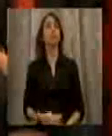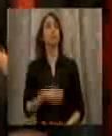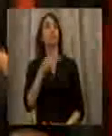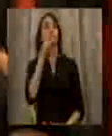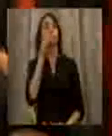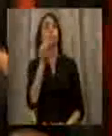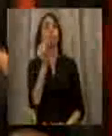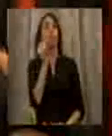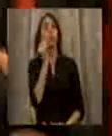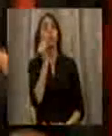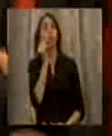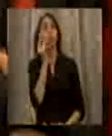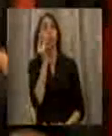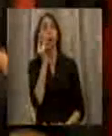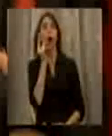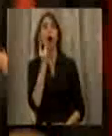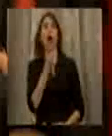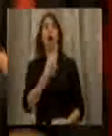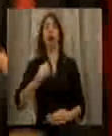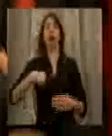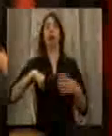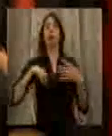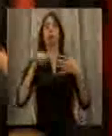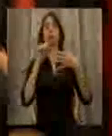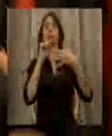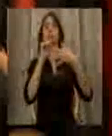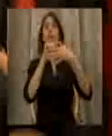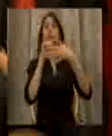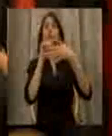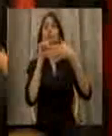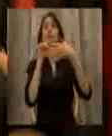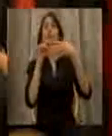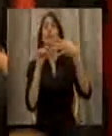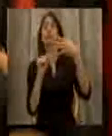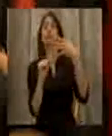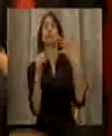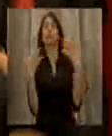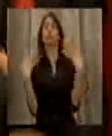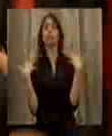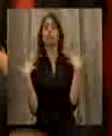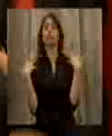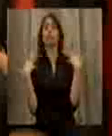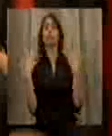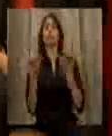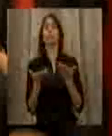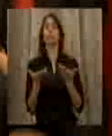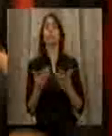son nuestros roles.